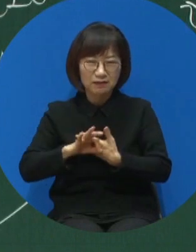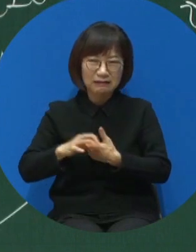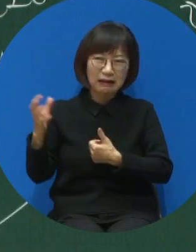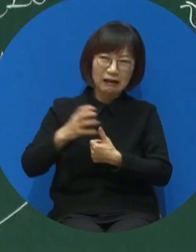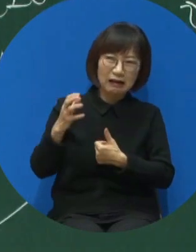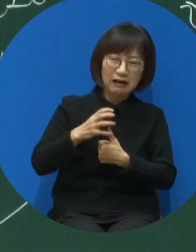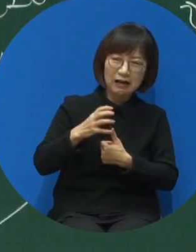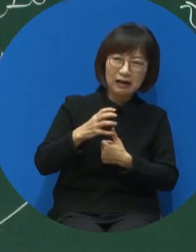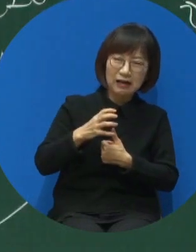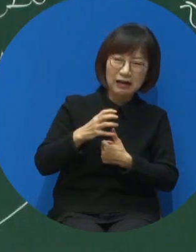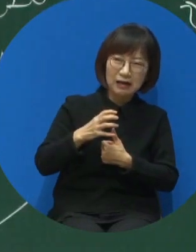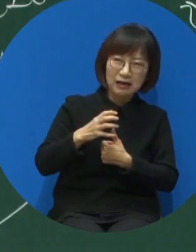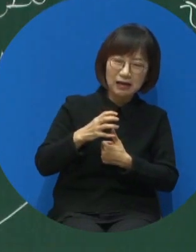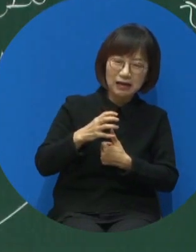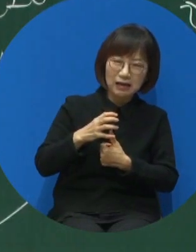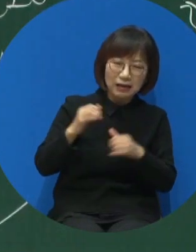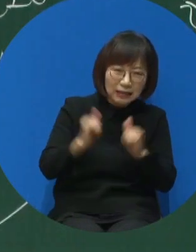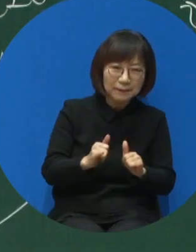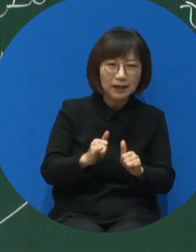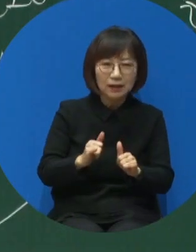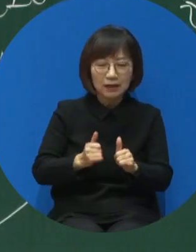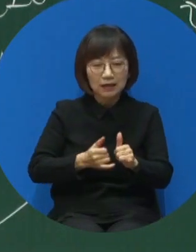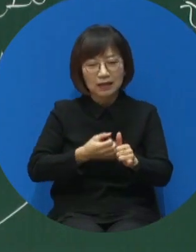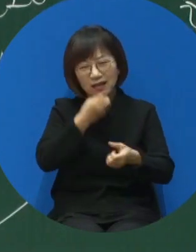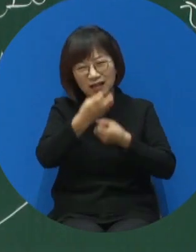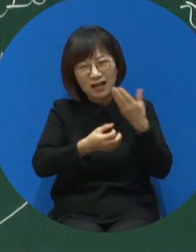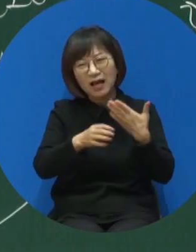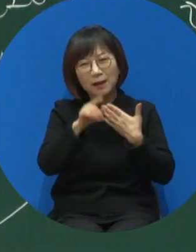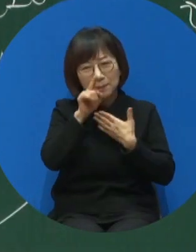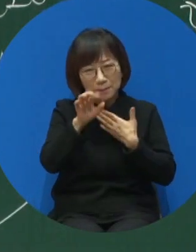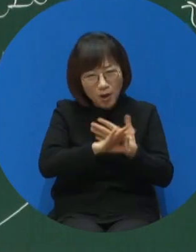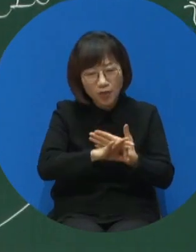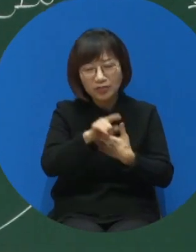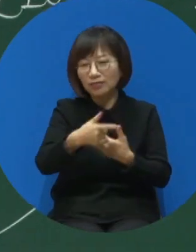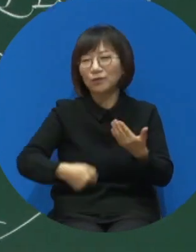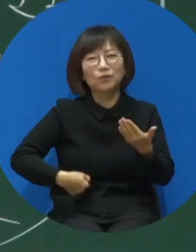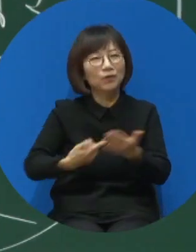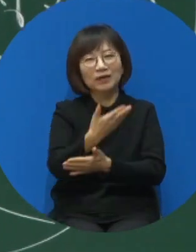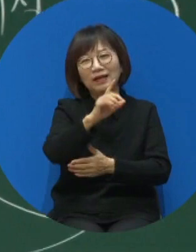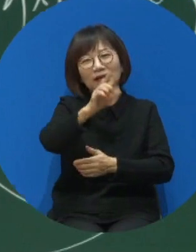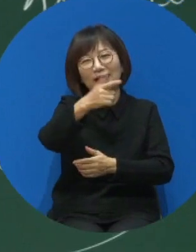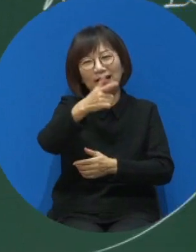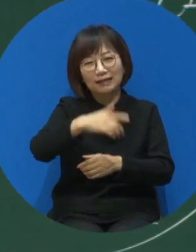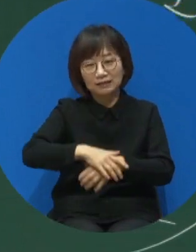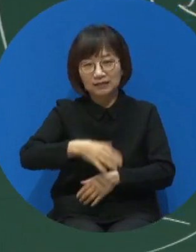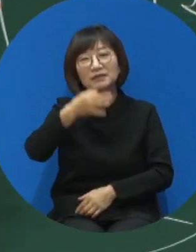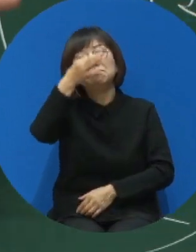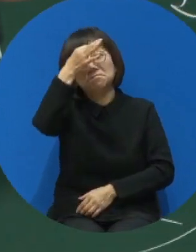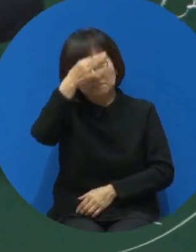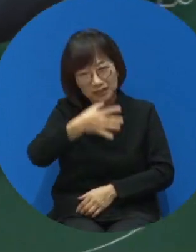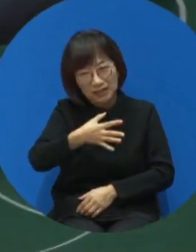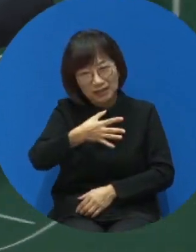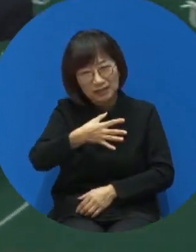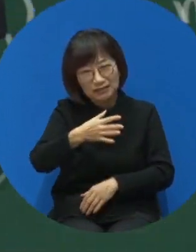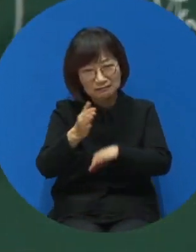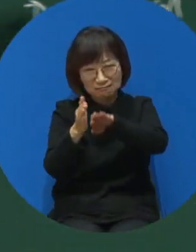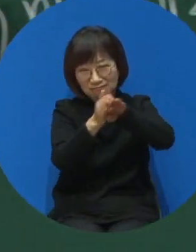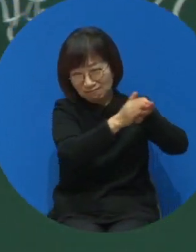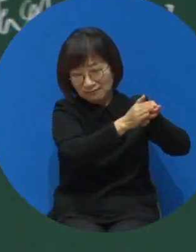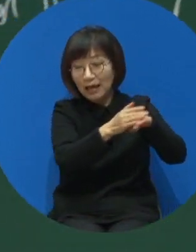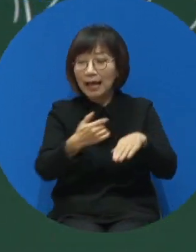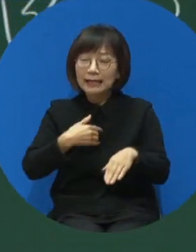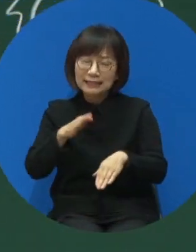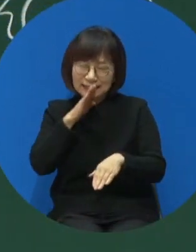pero cuando llegue al diario que no es de beneficio y que viniera un problema voy a arrepentirme por eso into the long a pedir perdón yo